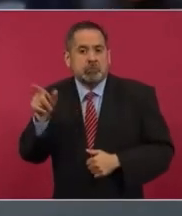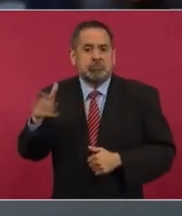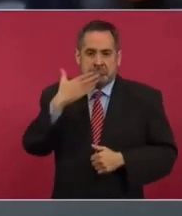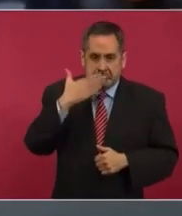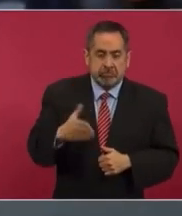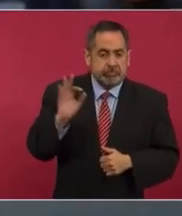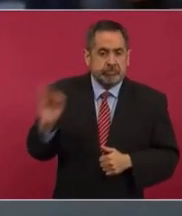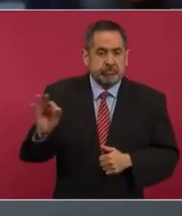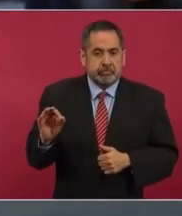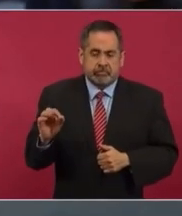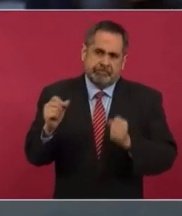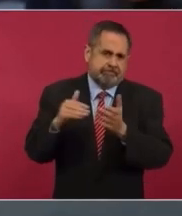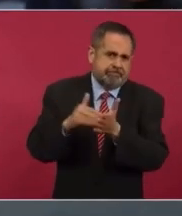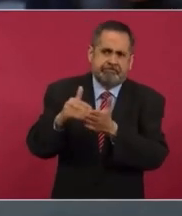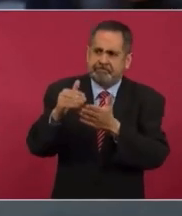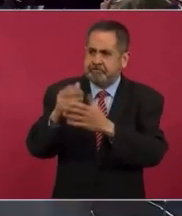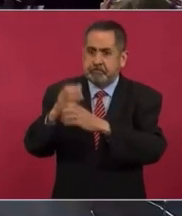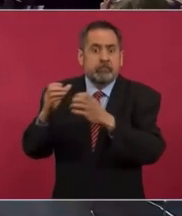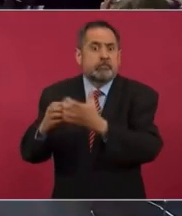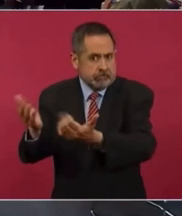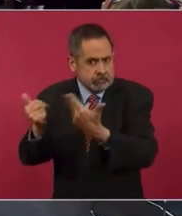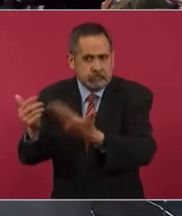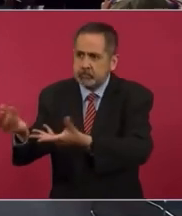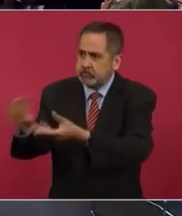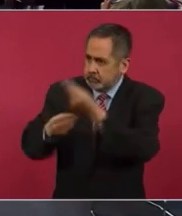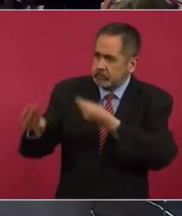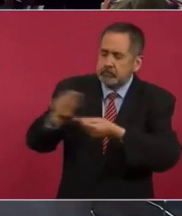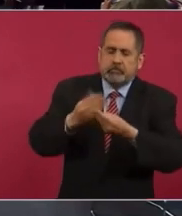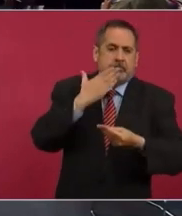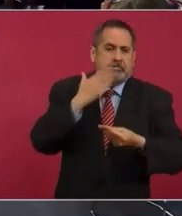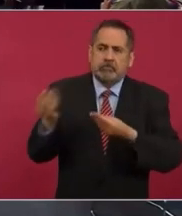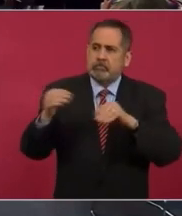y son miles de piezas las que hemos recuperado.